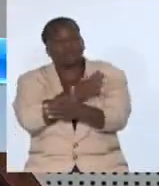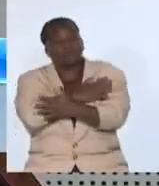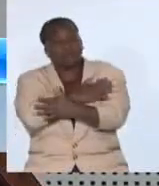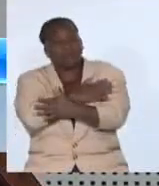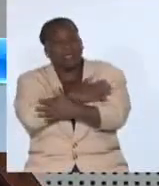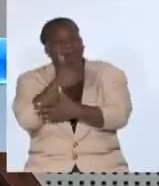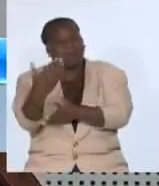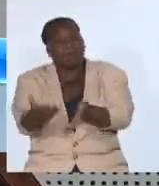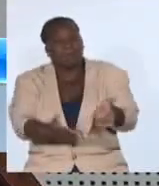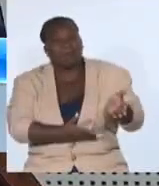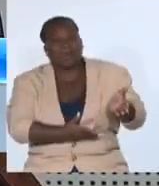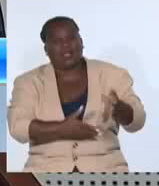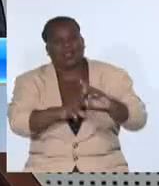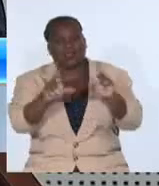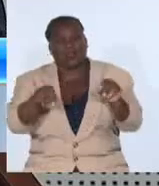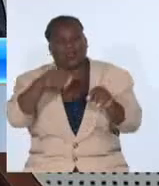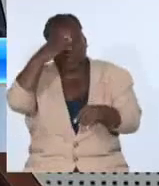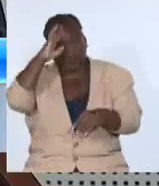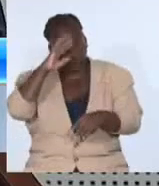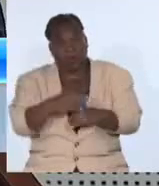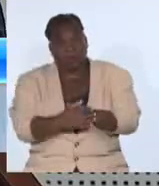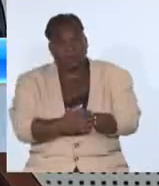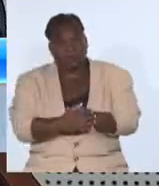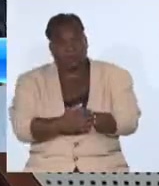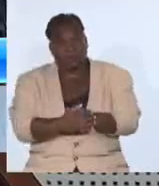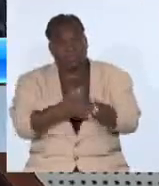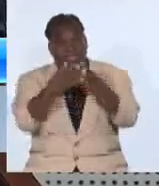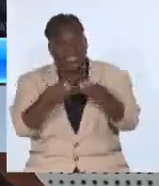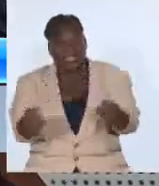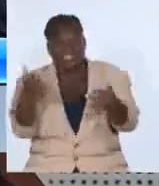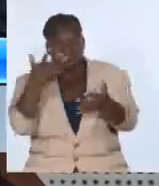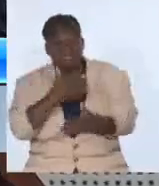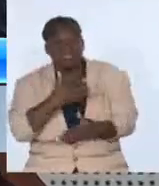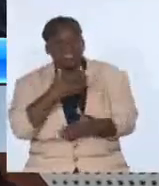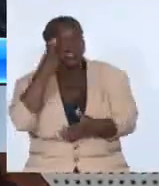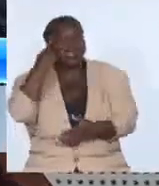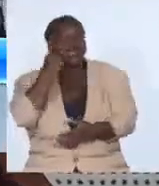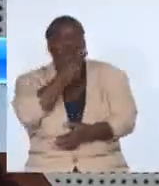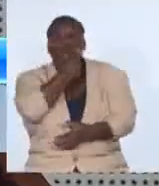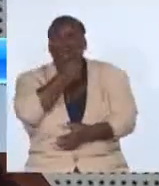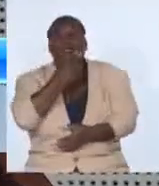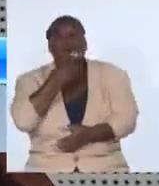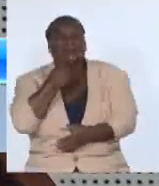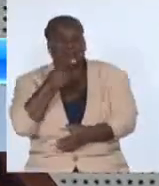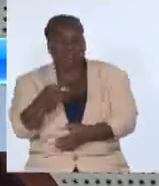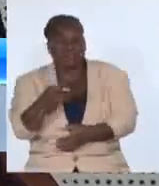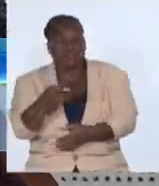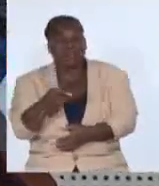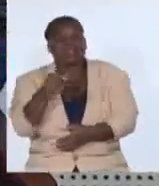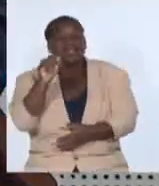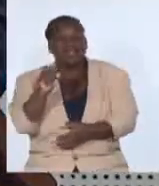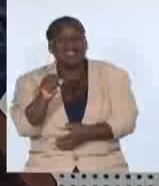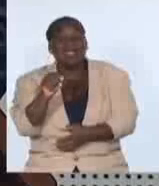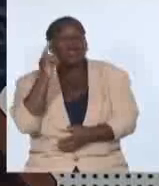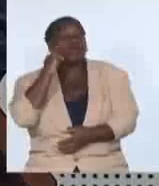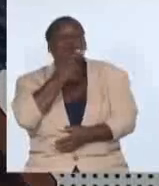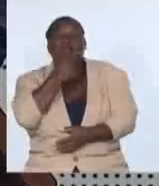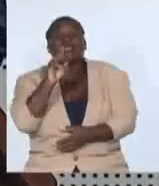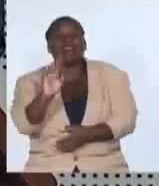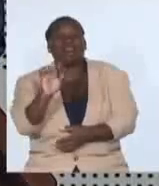a Cuba la tierra de José Martín a quien debemos la hermosa idea de que patria es